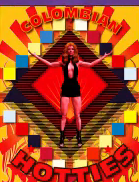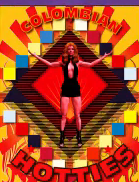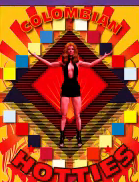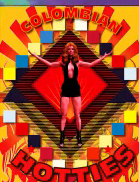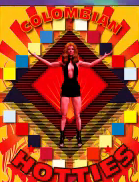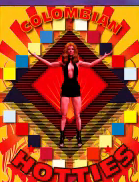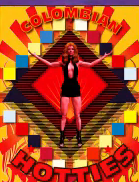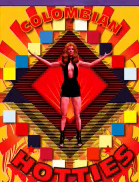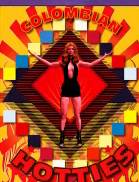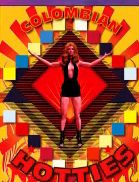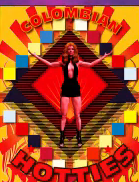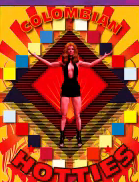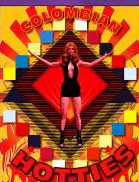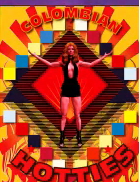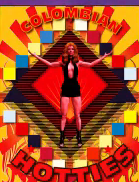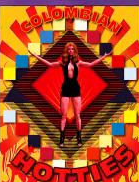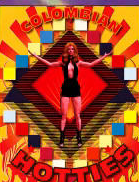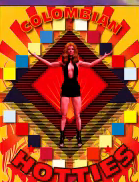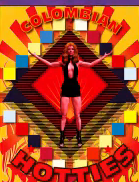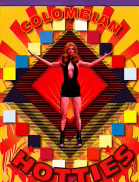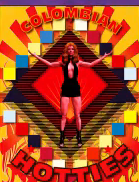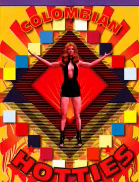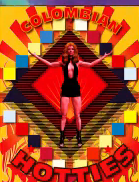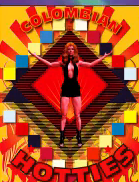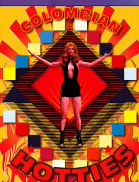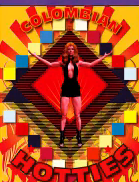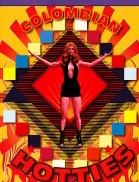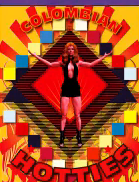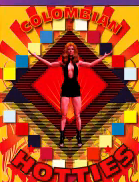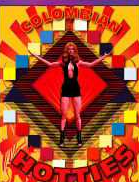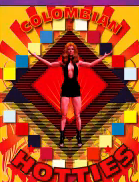folclóricos más destacados del puerto vallecaucano. Un abrazo y feliz noche.